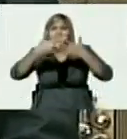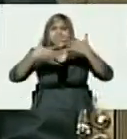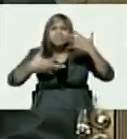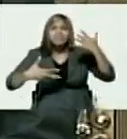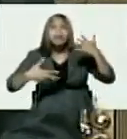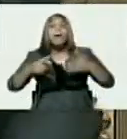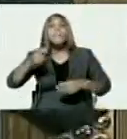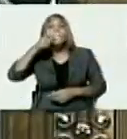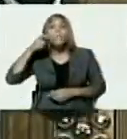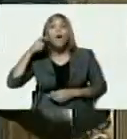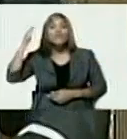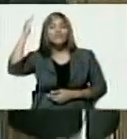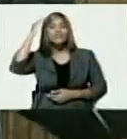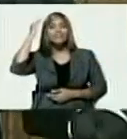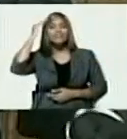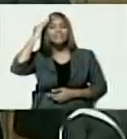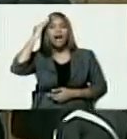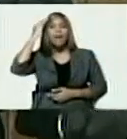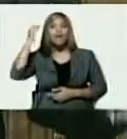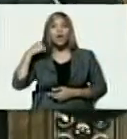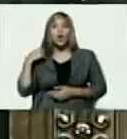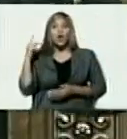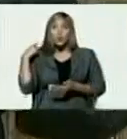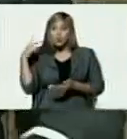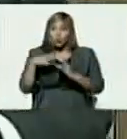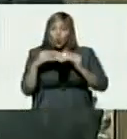sabe que quienes estamos aquí,